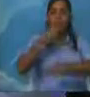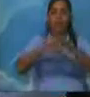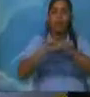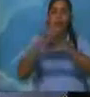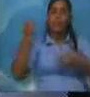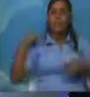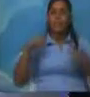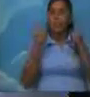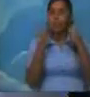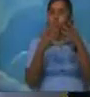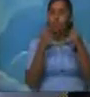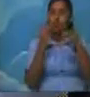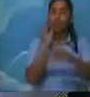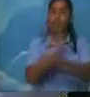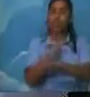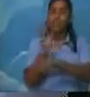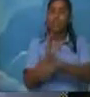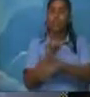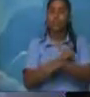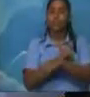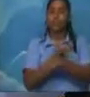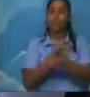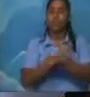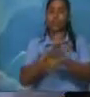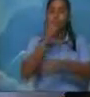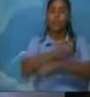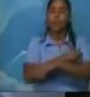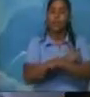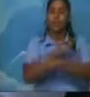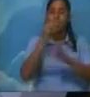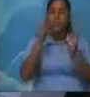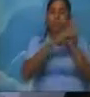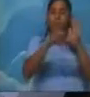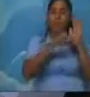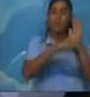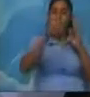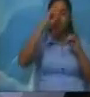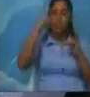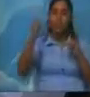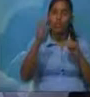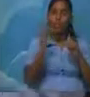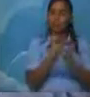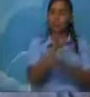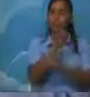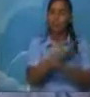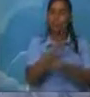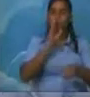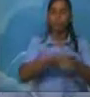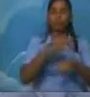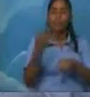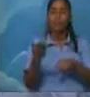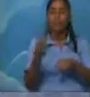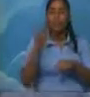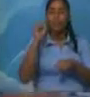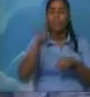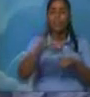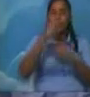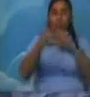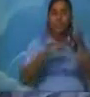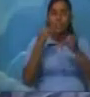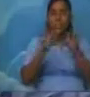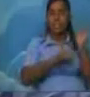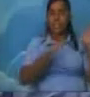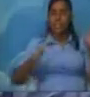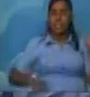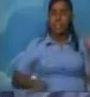tener mucho cuidado de obedecer el mandamiento que Dios enviaba porque si lo hacían que